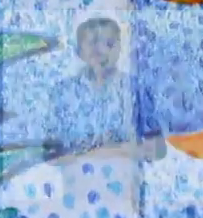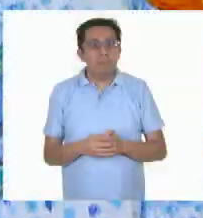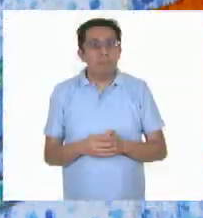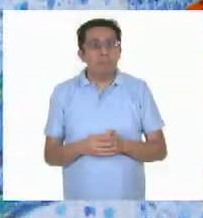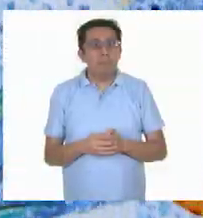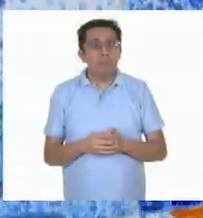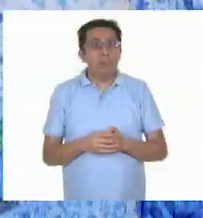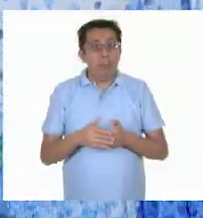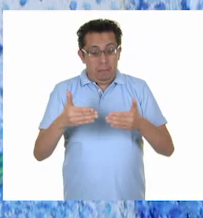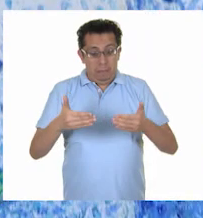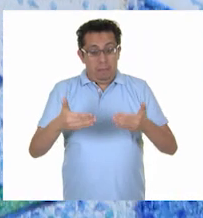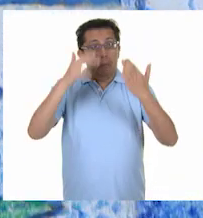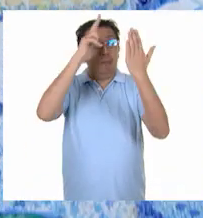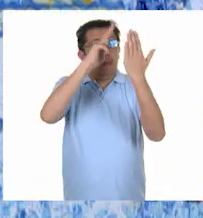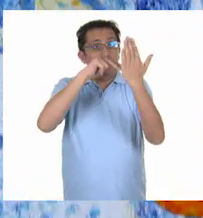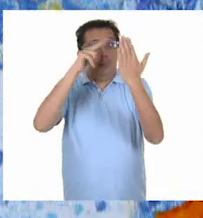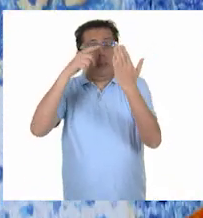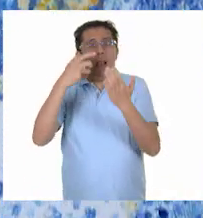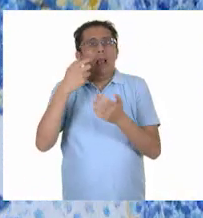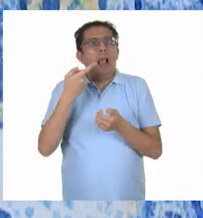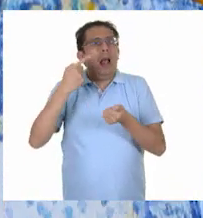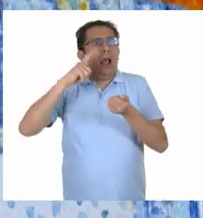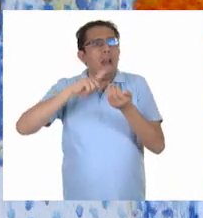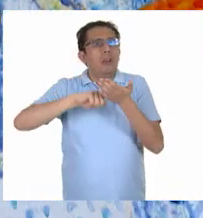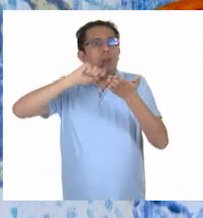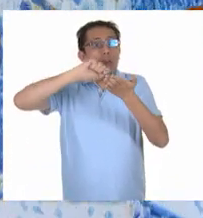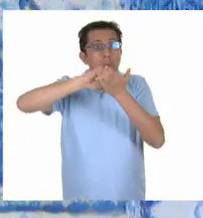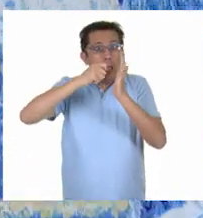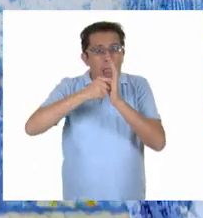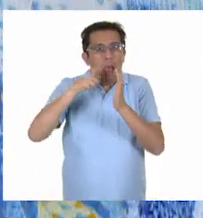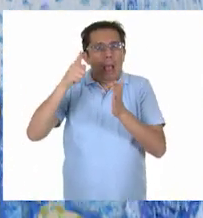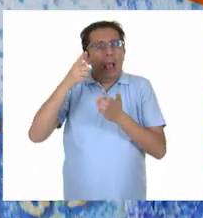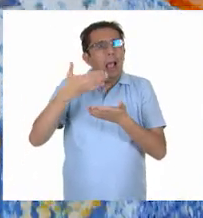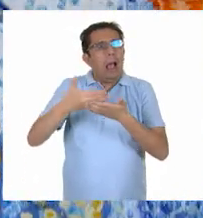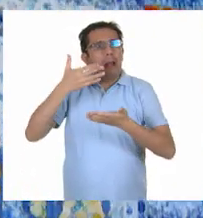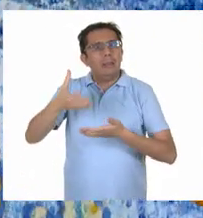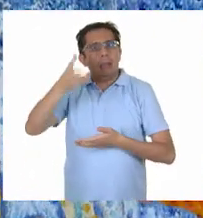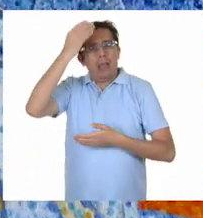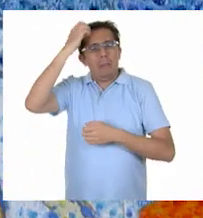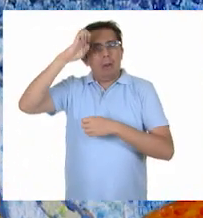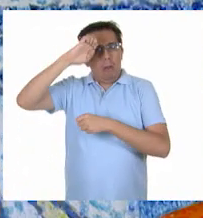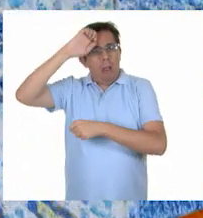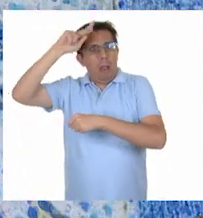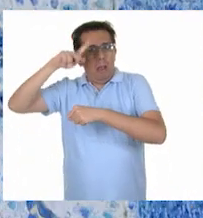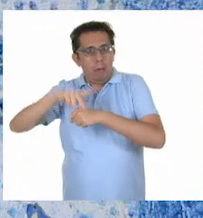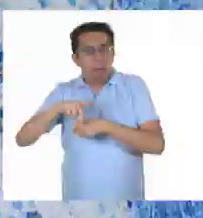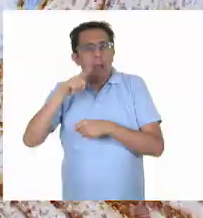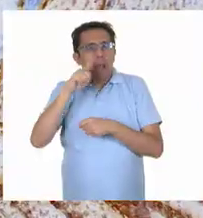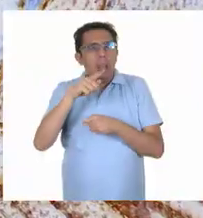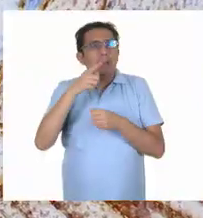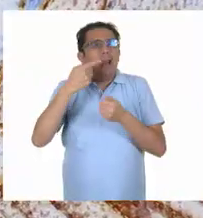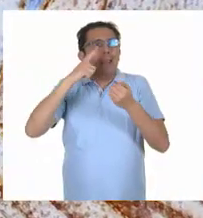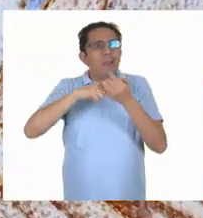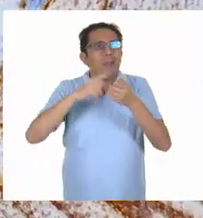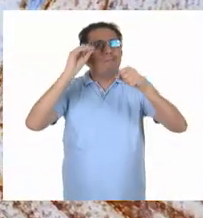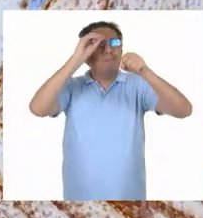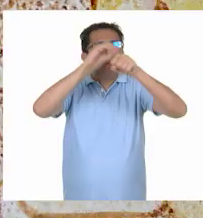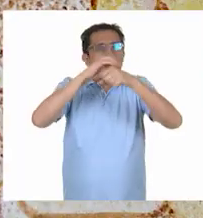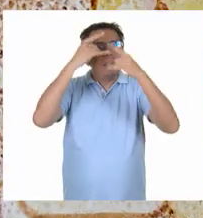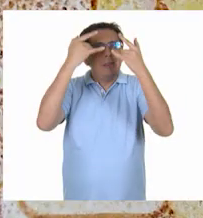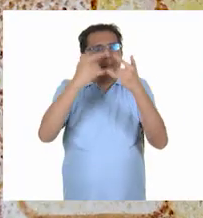Los murales incorporan los elementos técnicos adoptados en Europa. Son pergaminos para relatar historias con esta